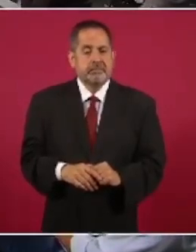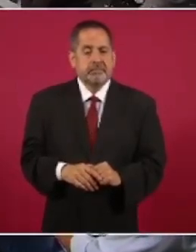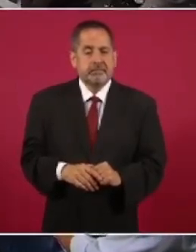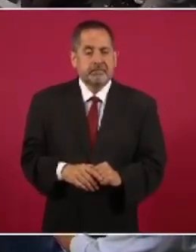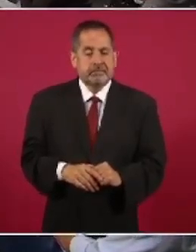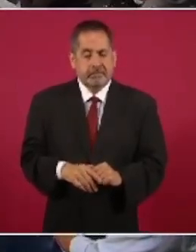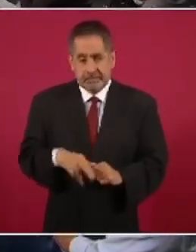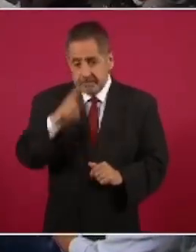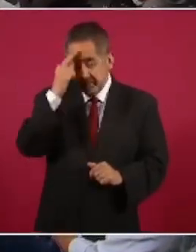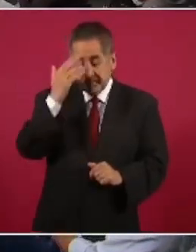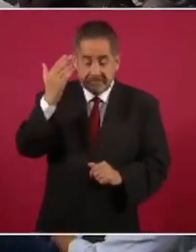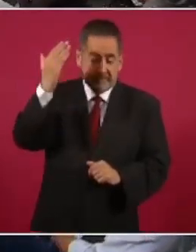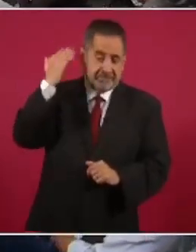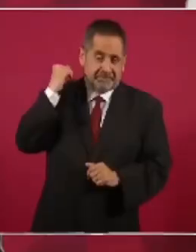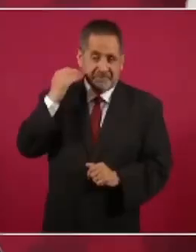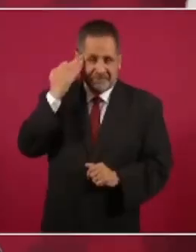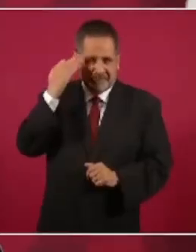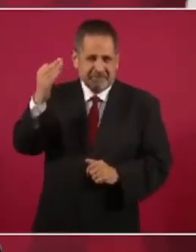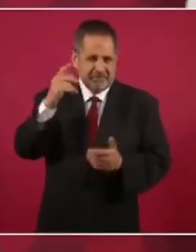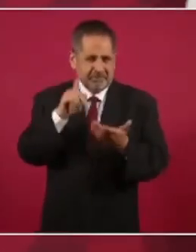aquellos tiempos